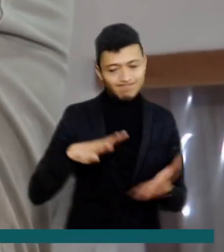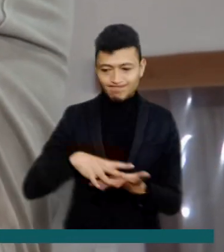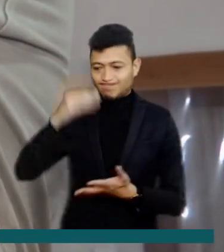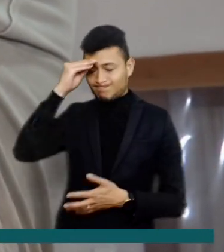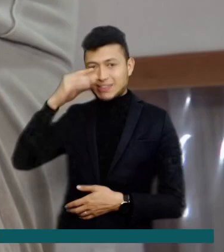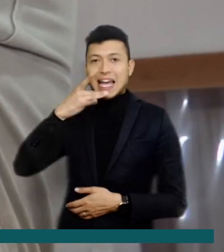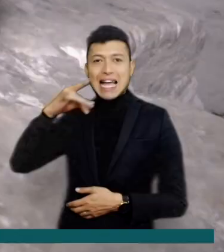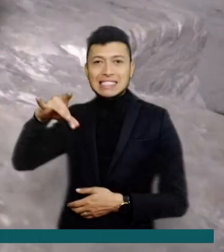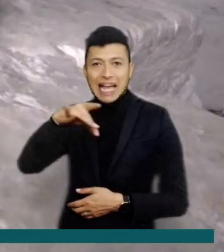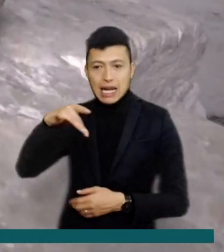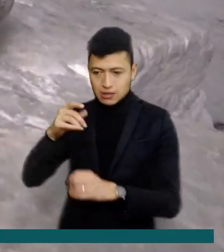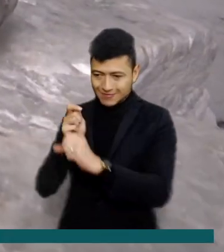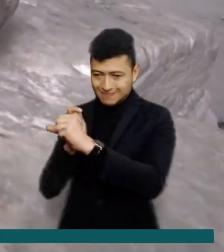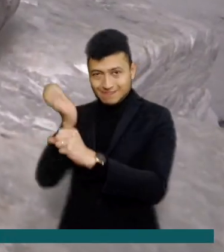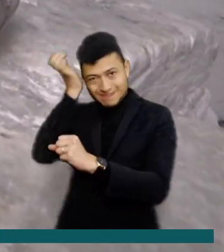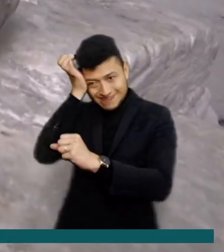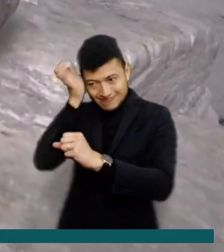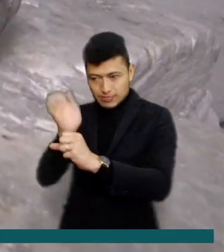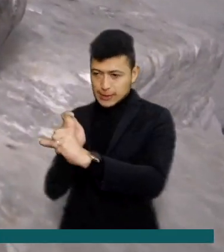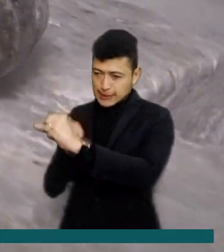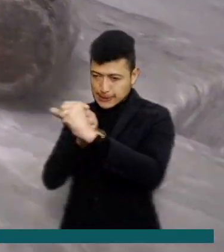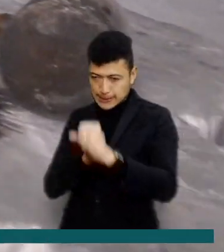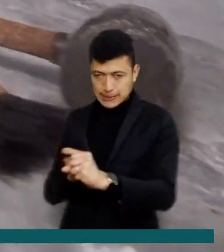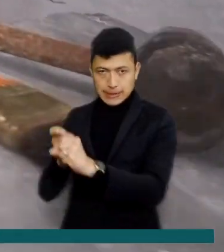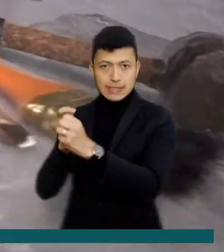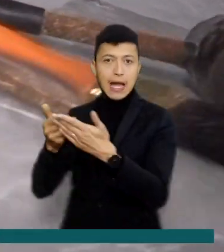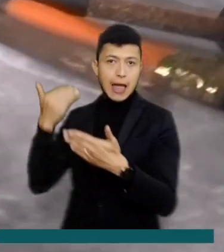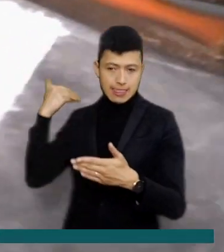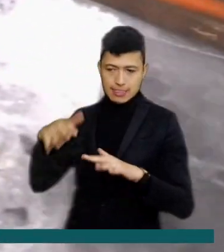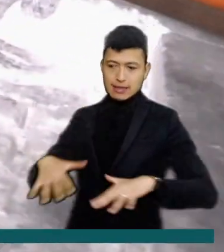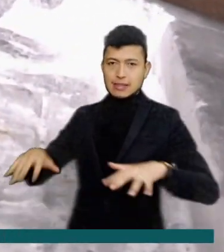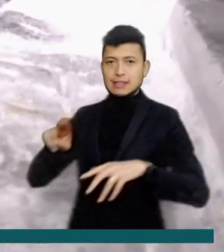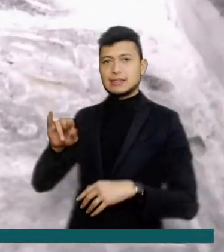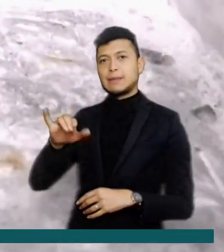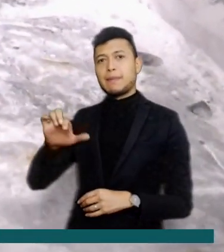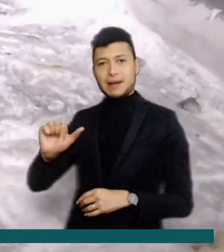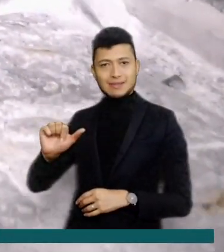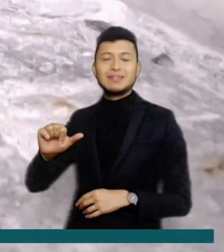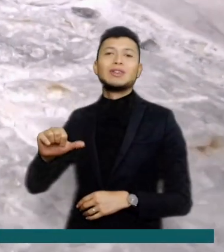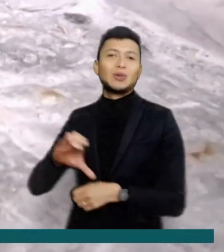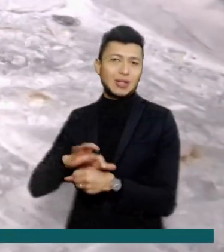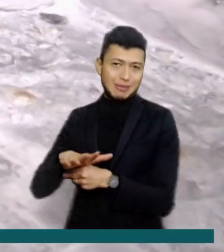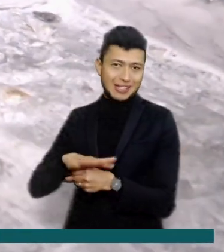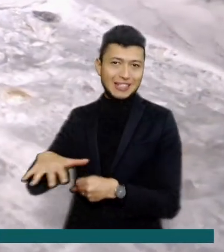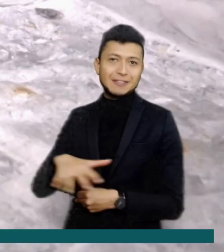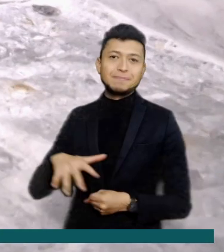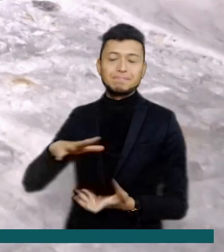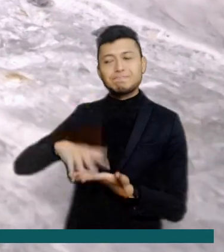de tallar en sal, oficio que inició desde hace más de 10 años en Zipaquirá, Cundinamarca.